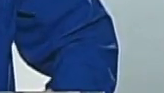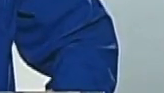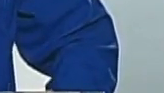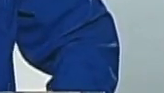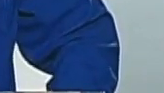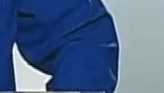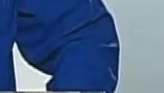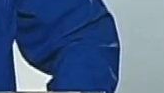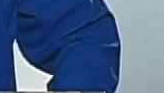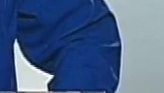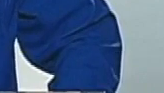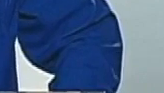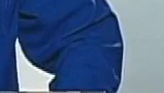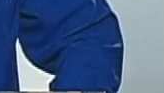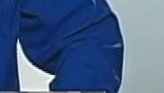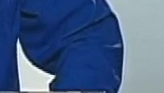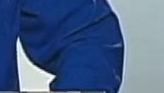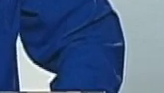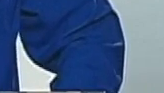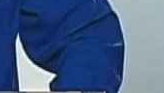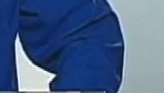movimiento sociocultural